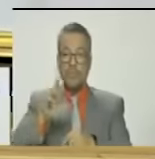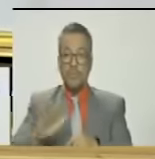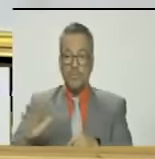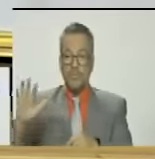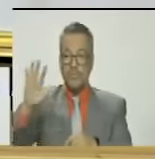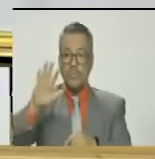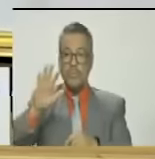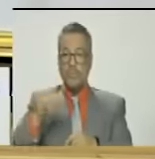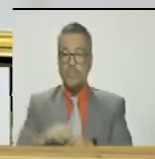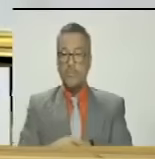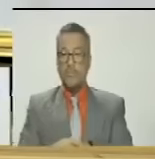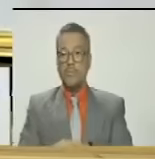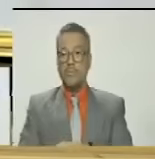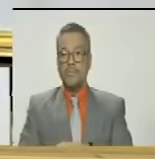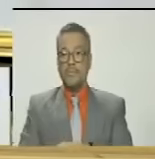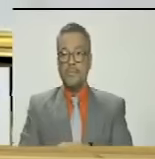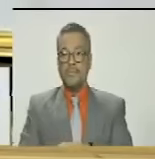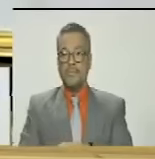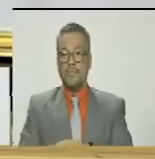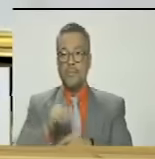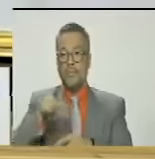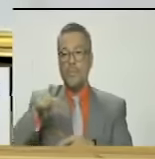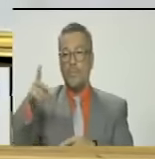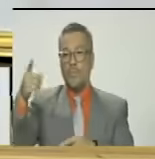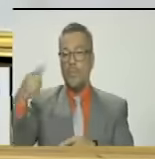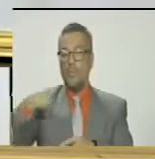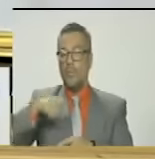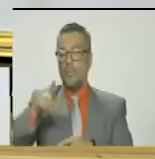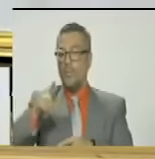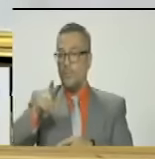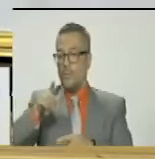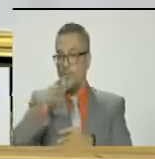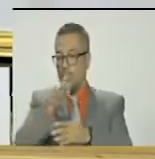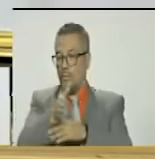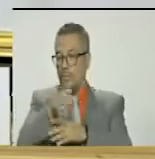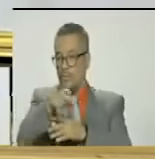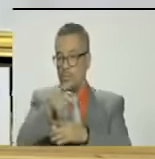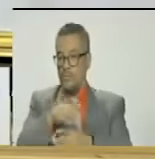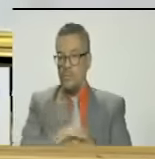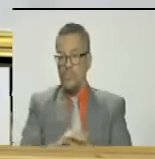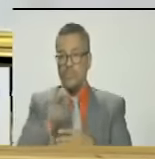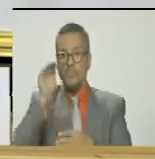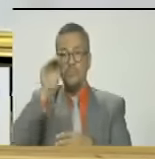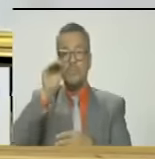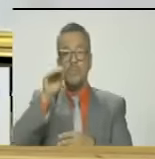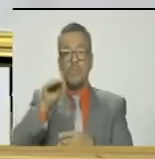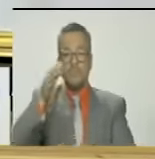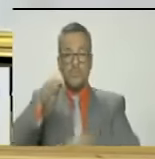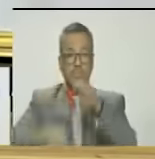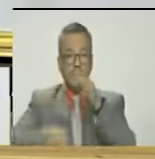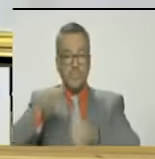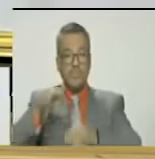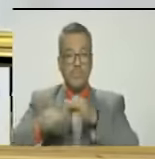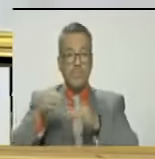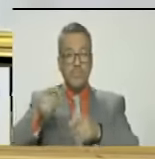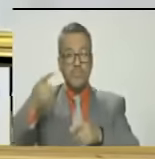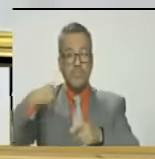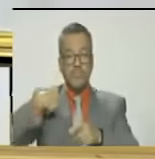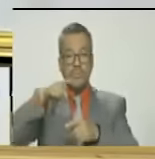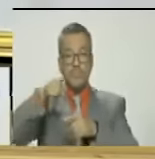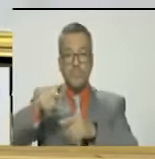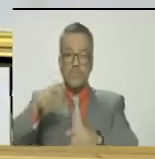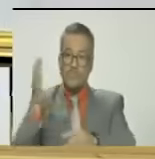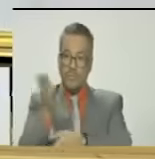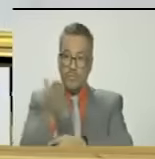Bolivariana de Venezuela, no tendrán otro destino que la justicia que merecen que les